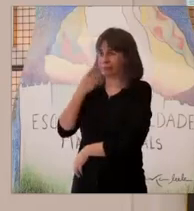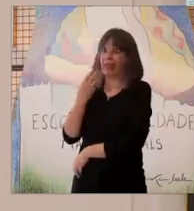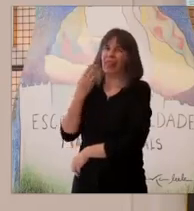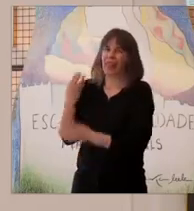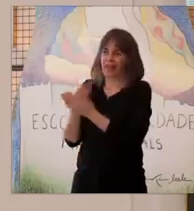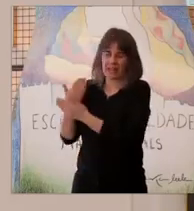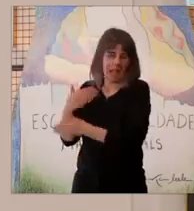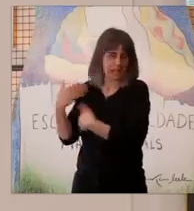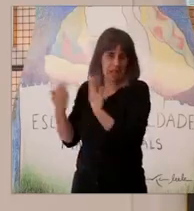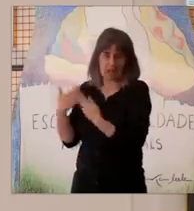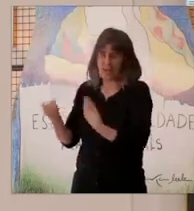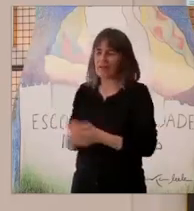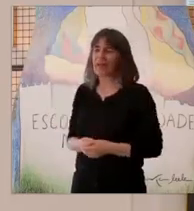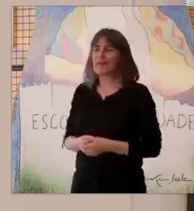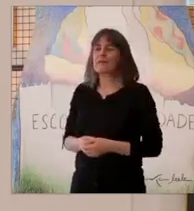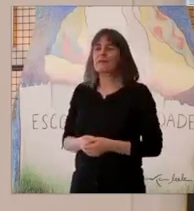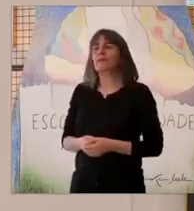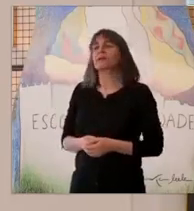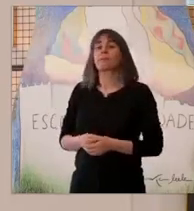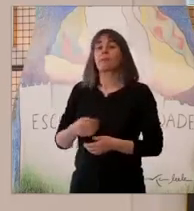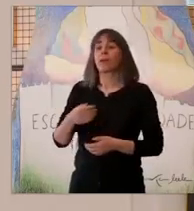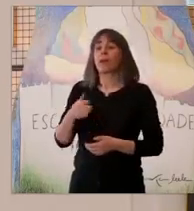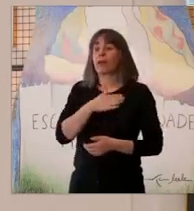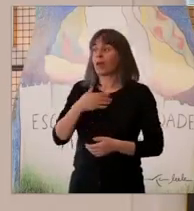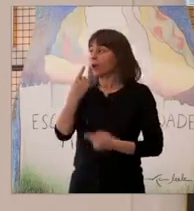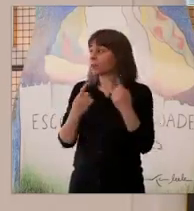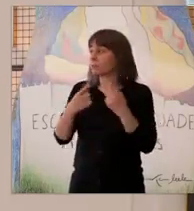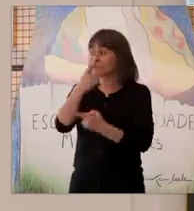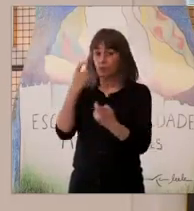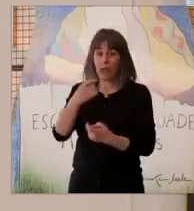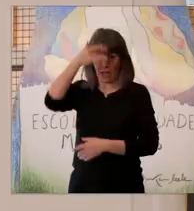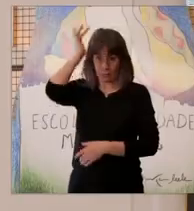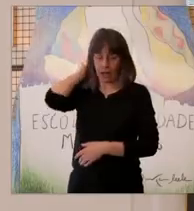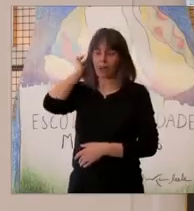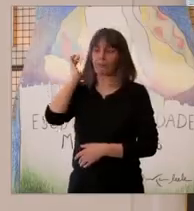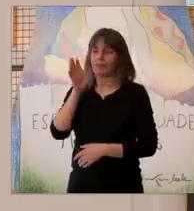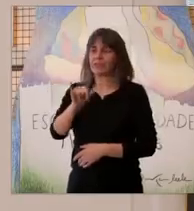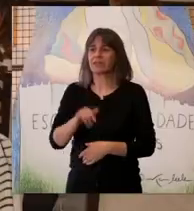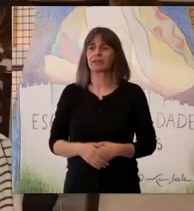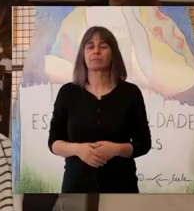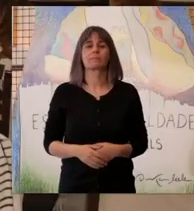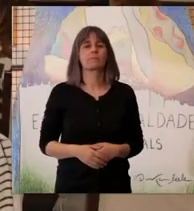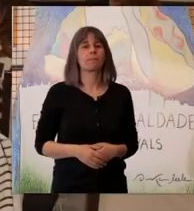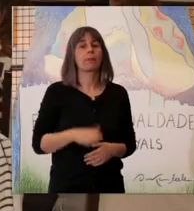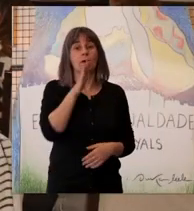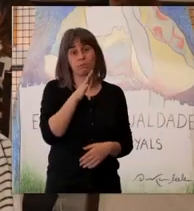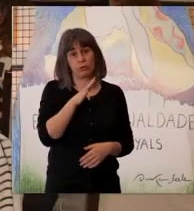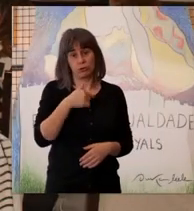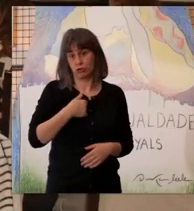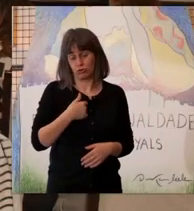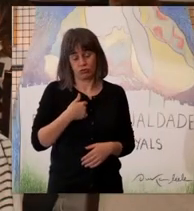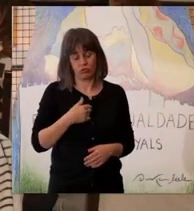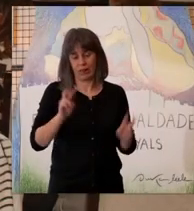hablando quieres preguntar Carmela Sí una pregunta de por acabar